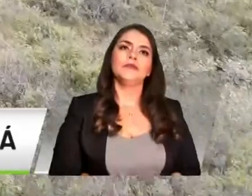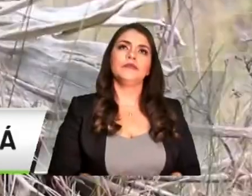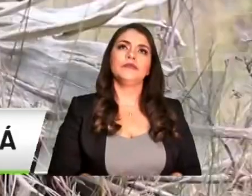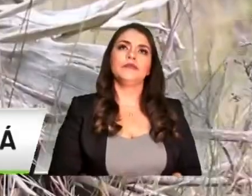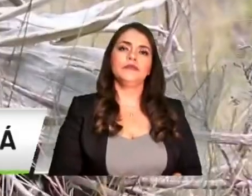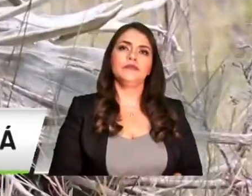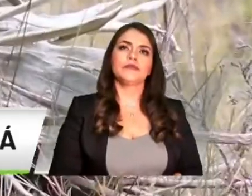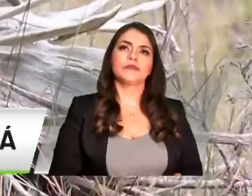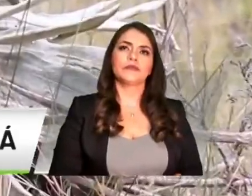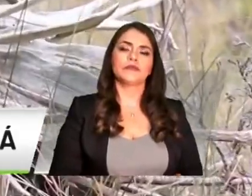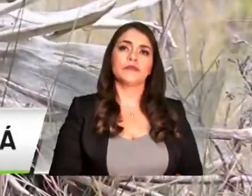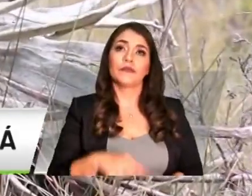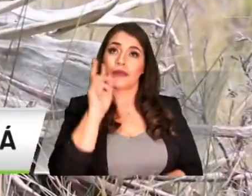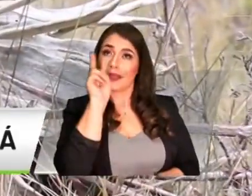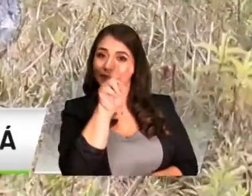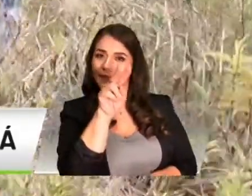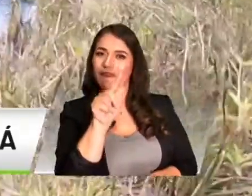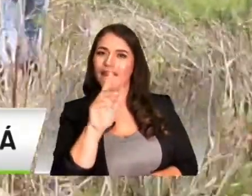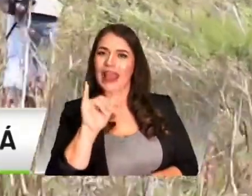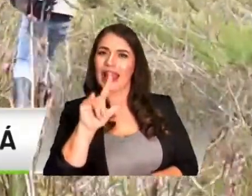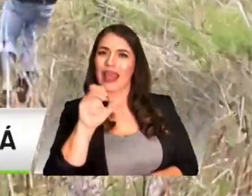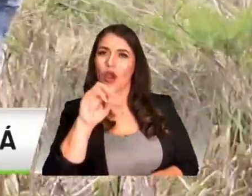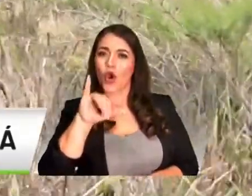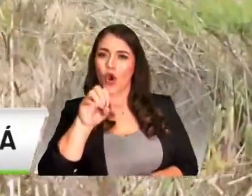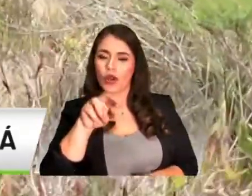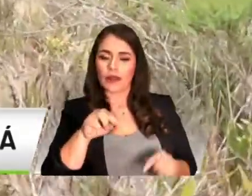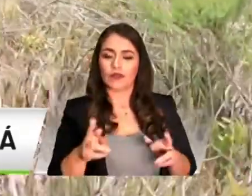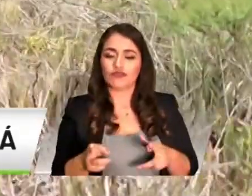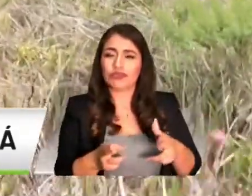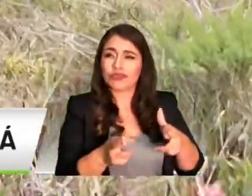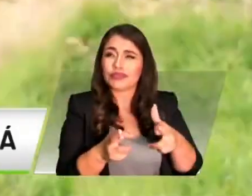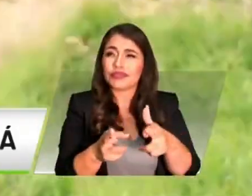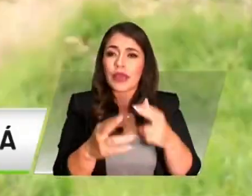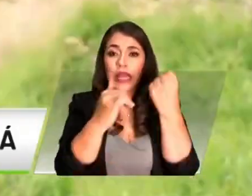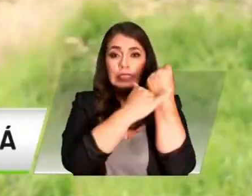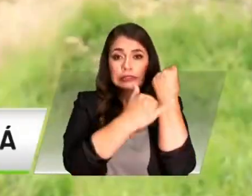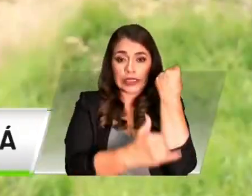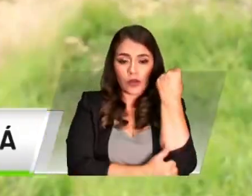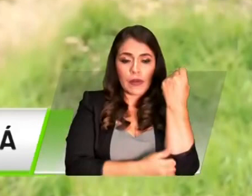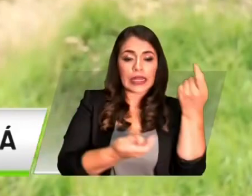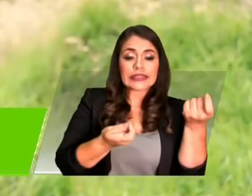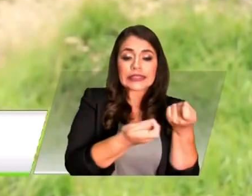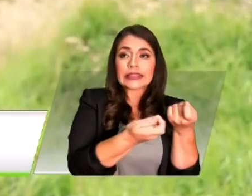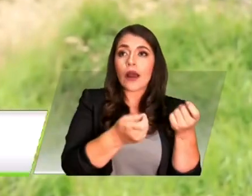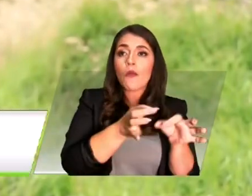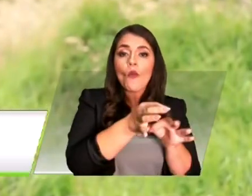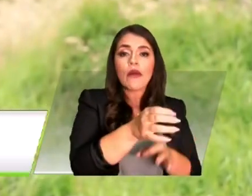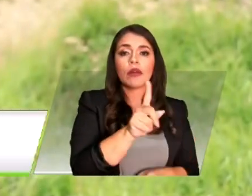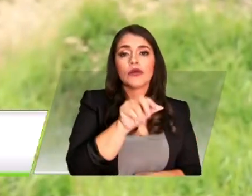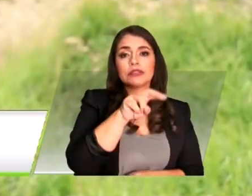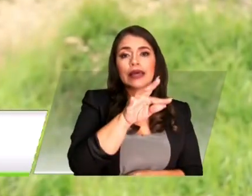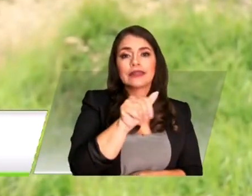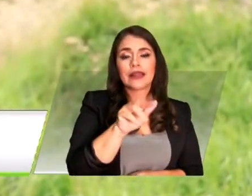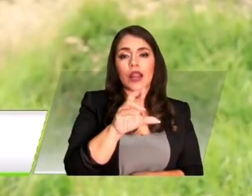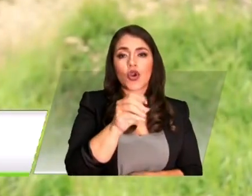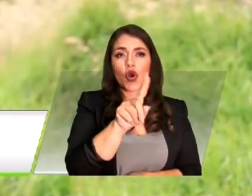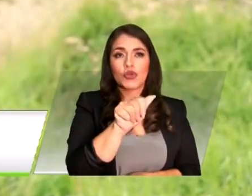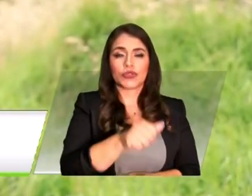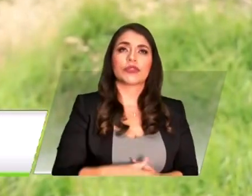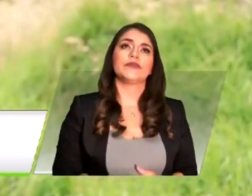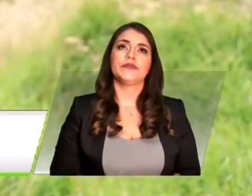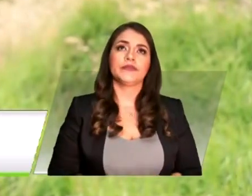esta iniciativa del ejército son Entre Ríos, Yarumal y Santa Rosa de Osos. Estamos pensando en un futuro que las